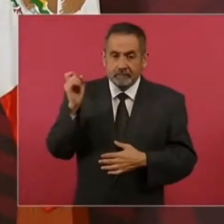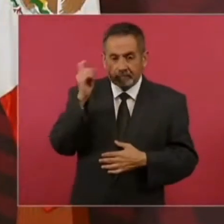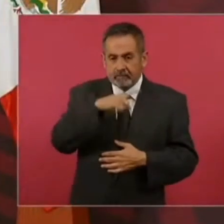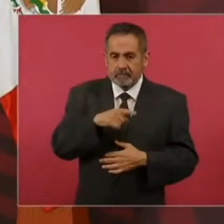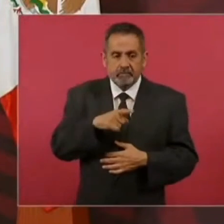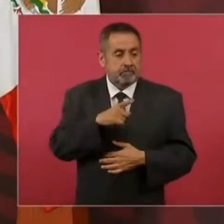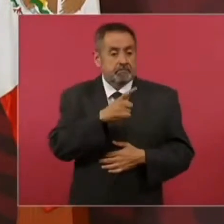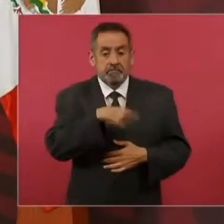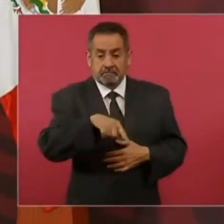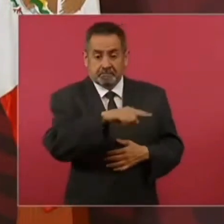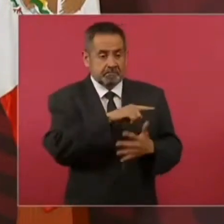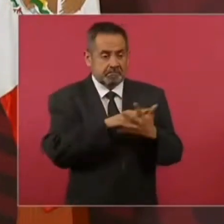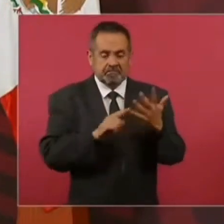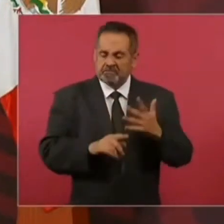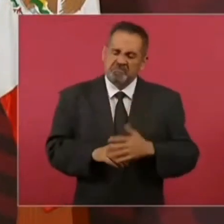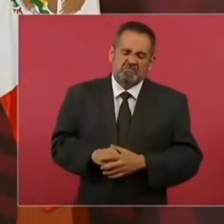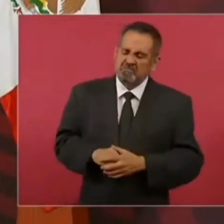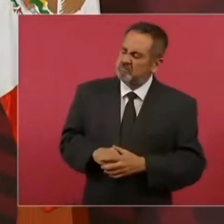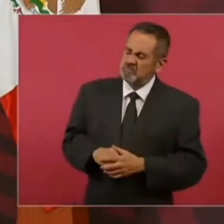ya venían